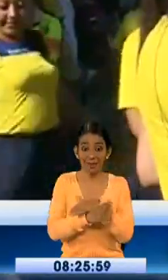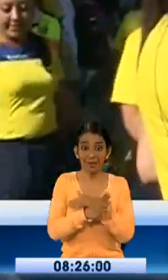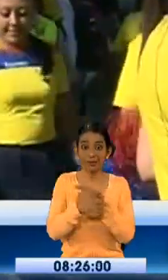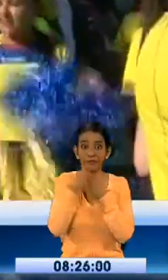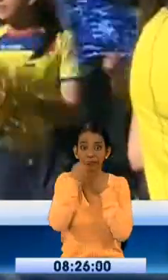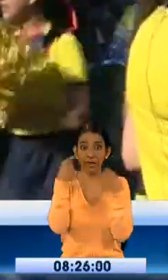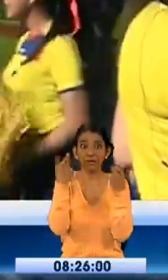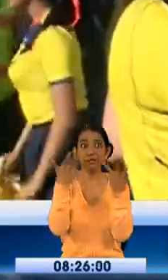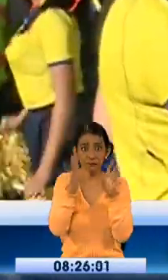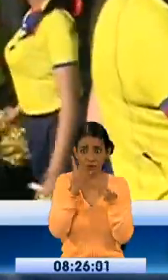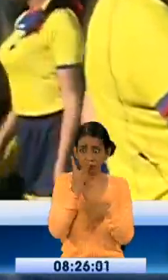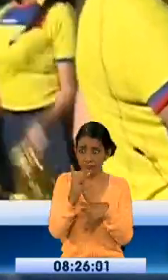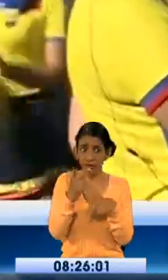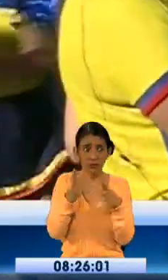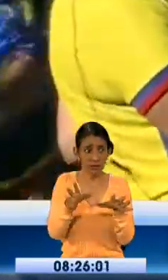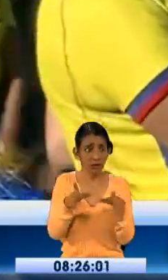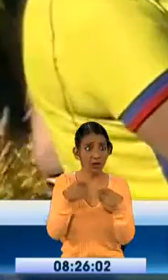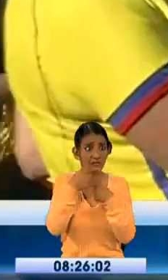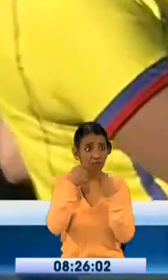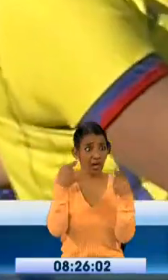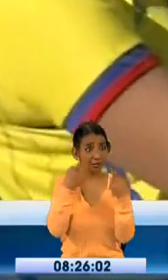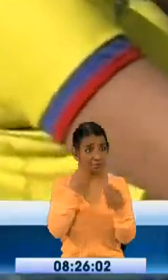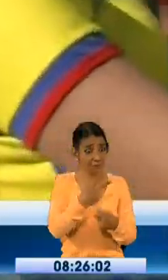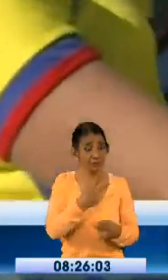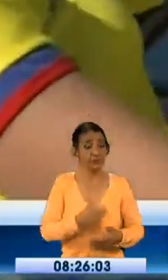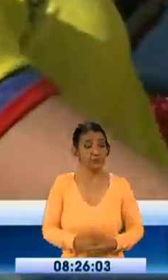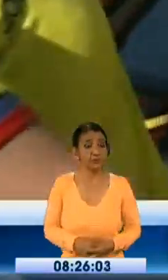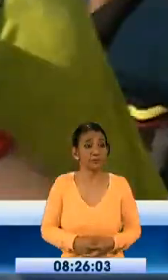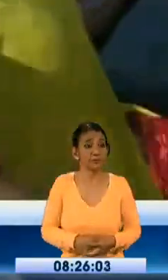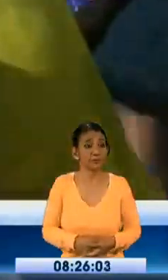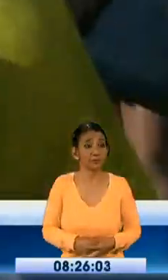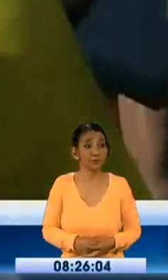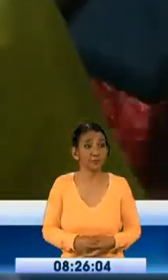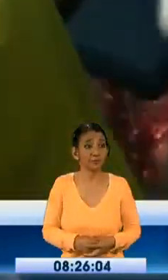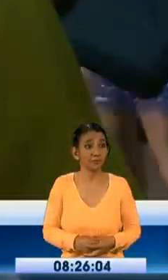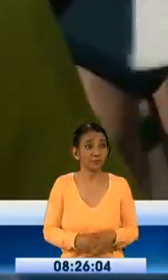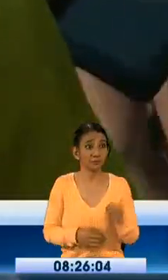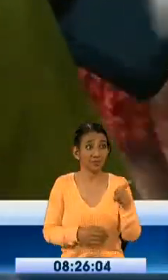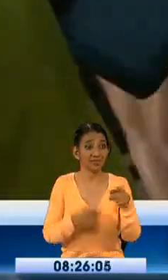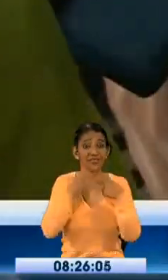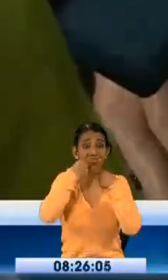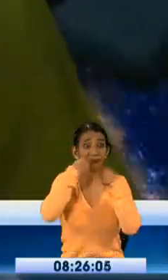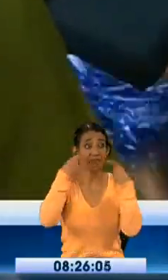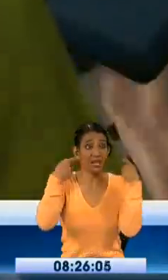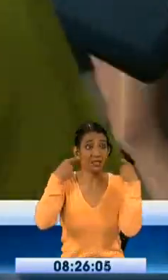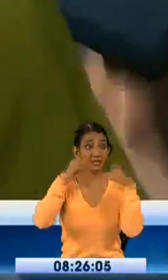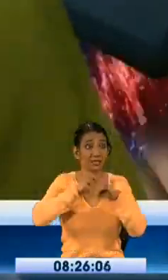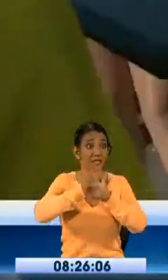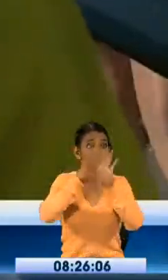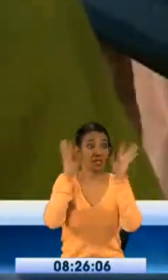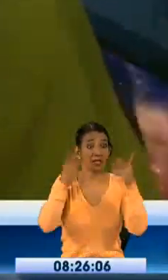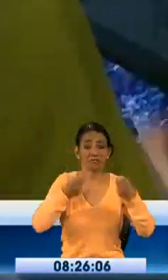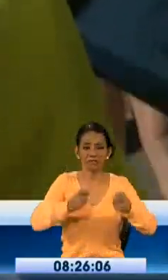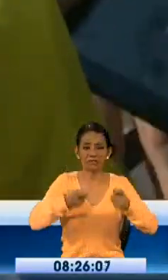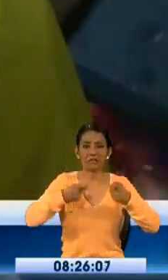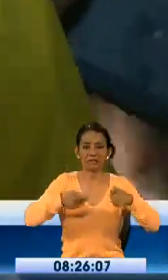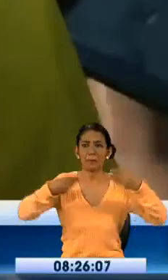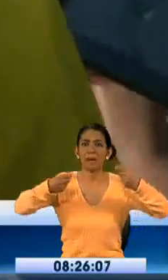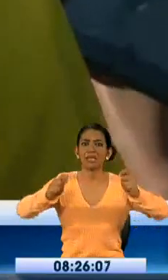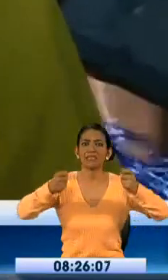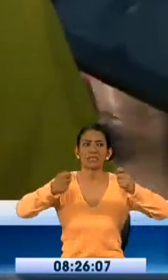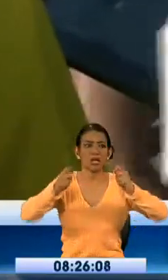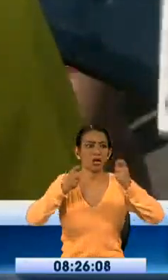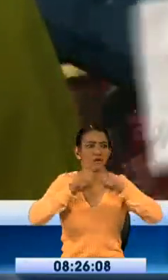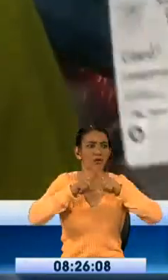existe falsificación de entradas. La entrada de arriba, esta es la falsa, claramente es un material plástico diferente